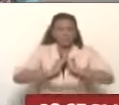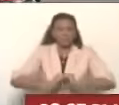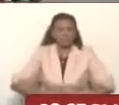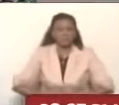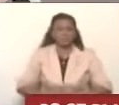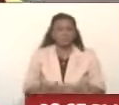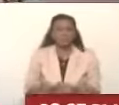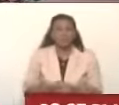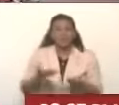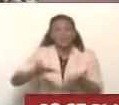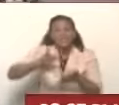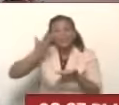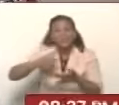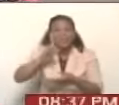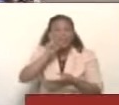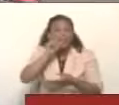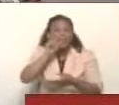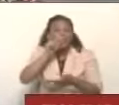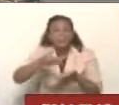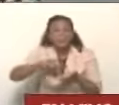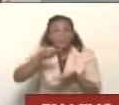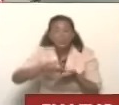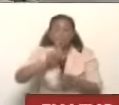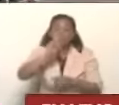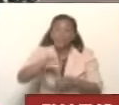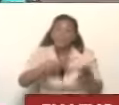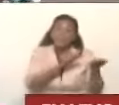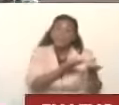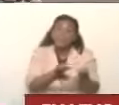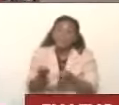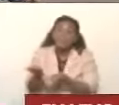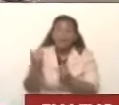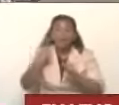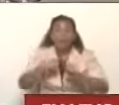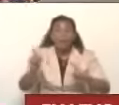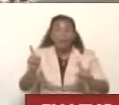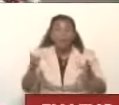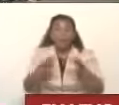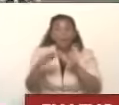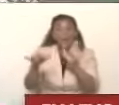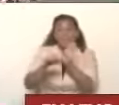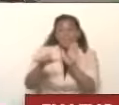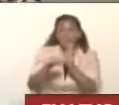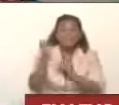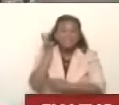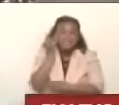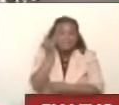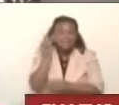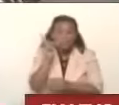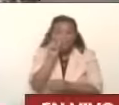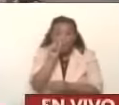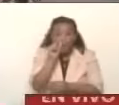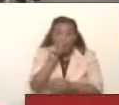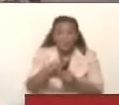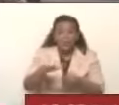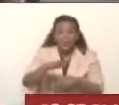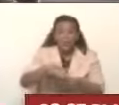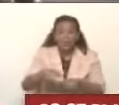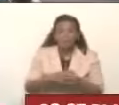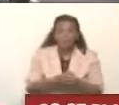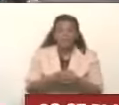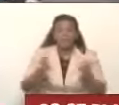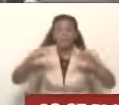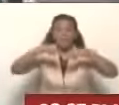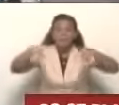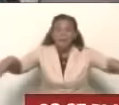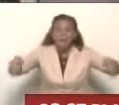Esta sopita de pollo está buena, ¿viste? Y también invité a mis vecinas y a mis vecinos de Mamera,